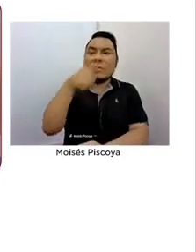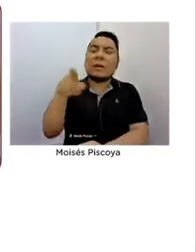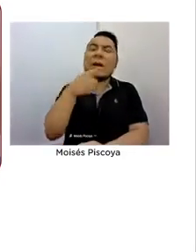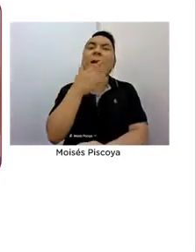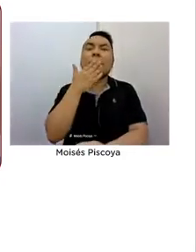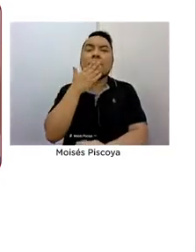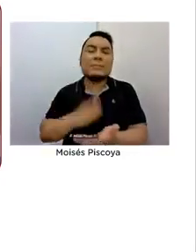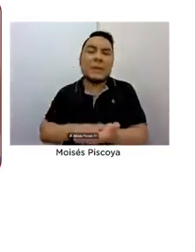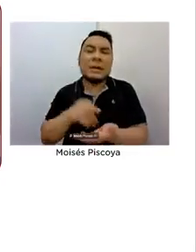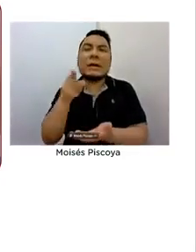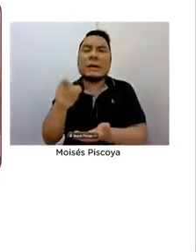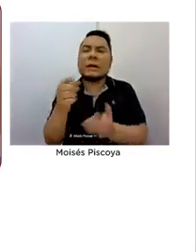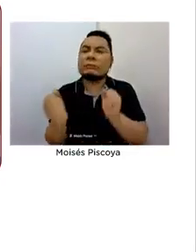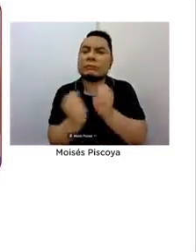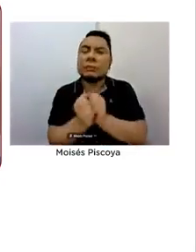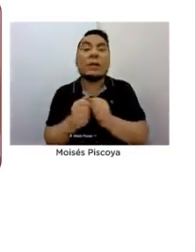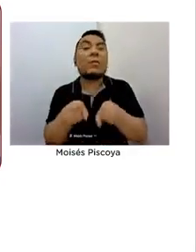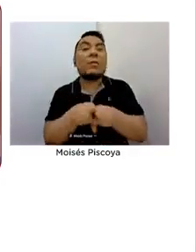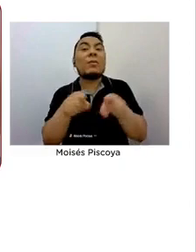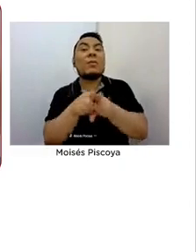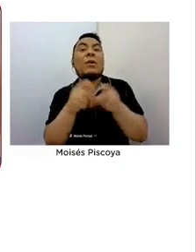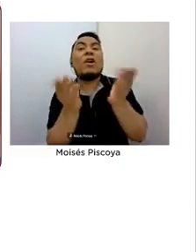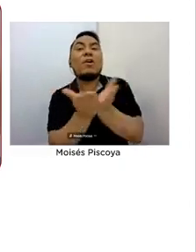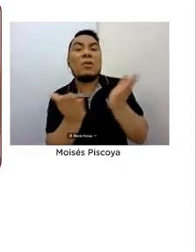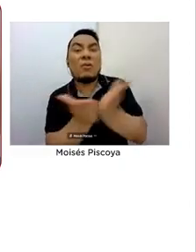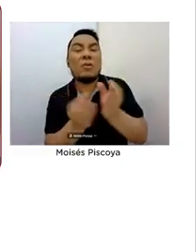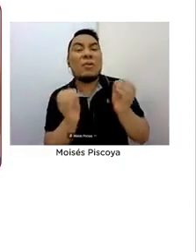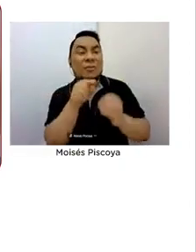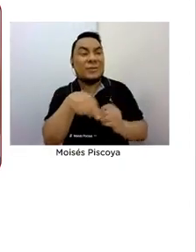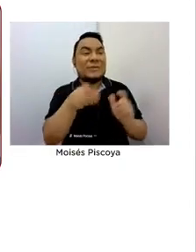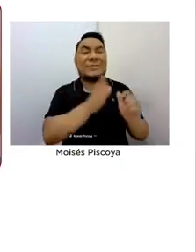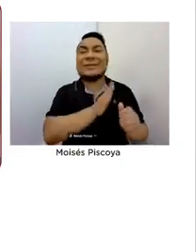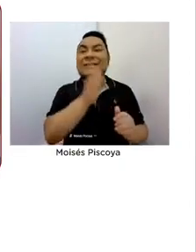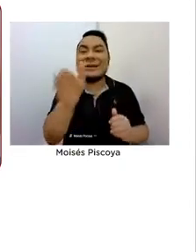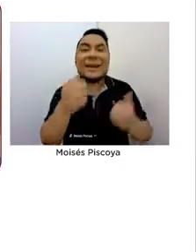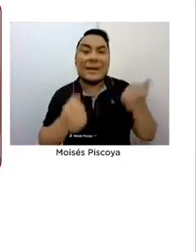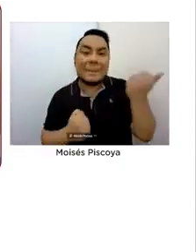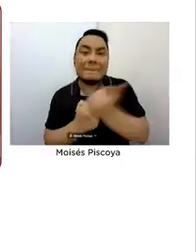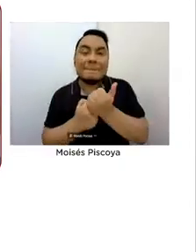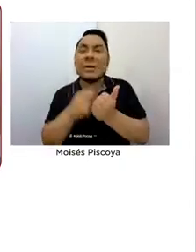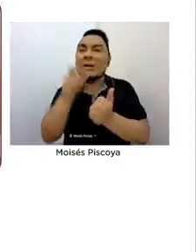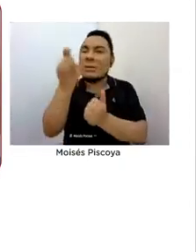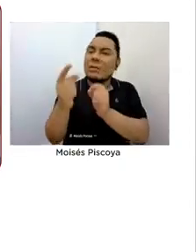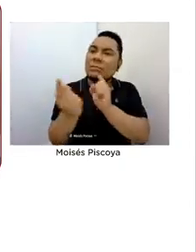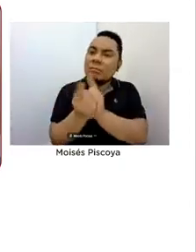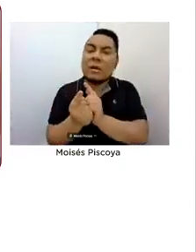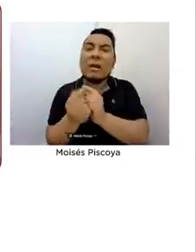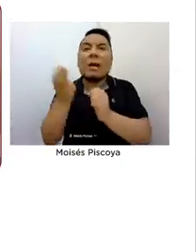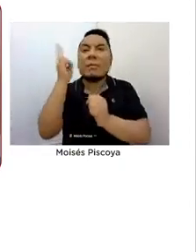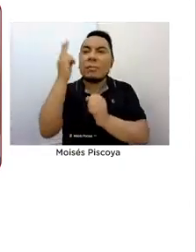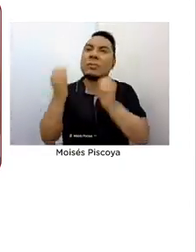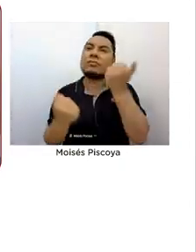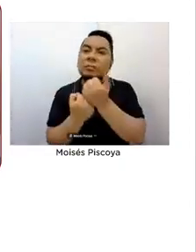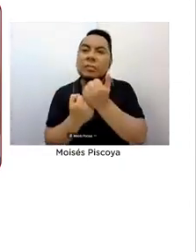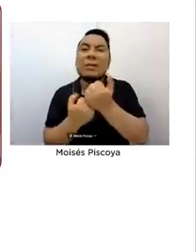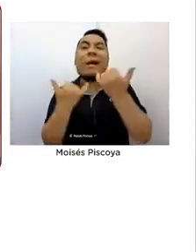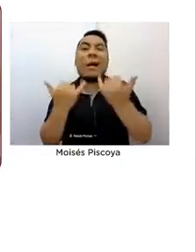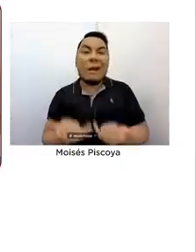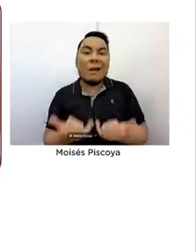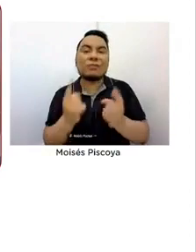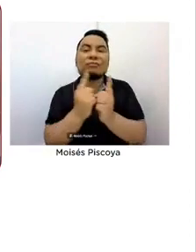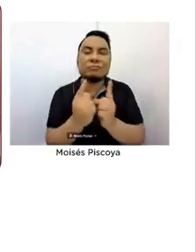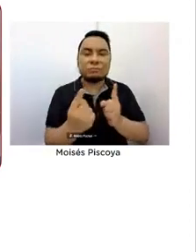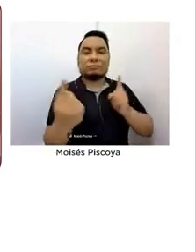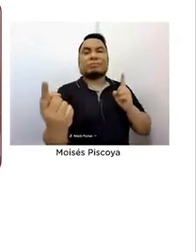así como hacemos en la escuela cuando estamos en la presencialidad y apoyamos a un colega, ahora tenemos que hacerlo a distancia.